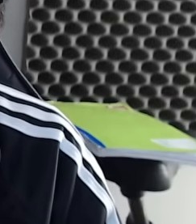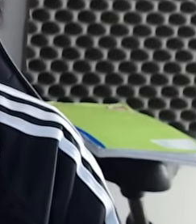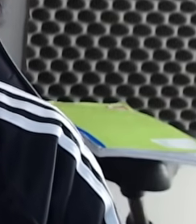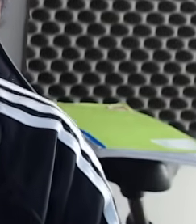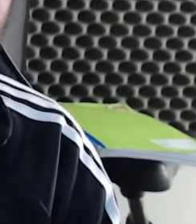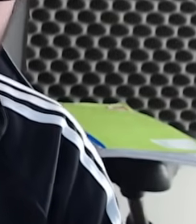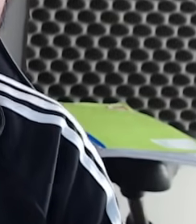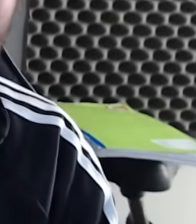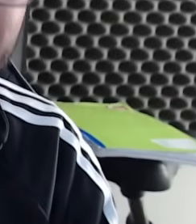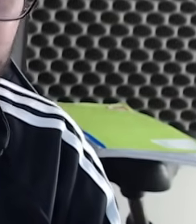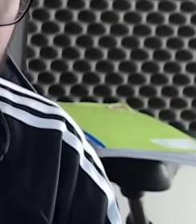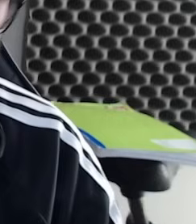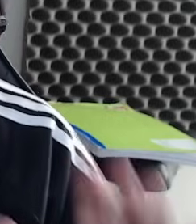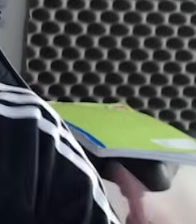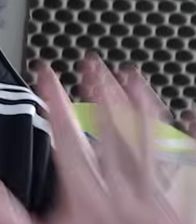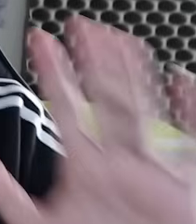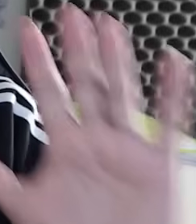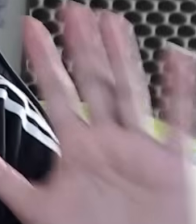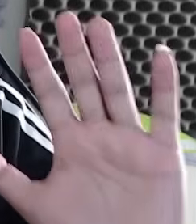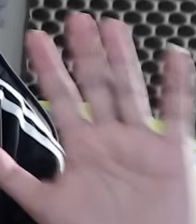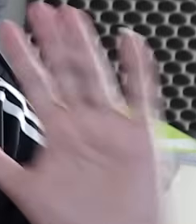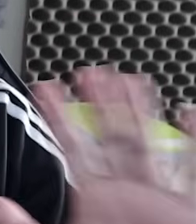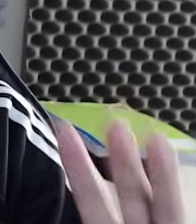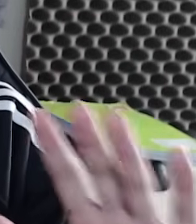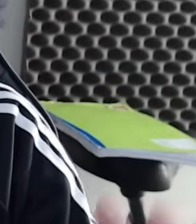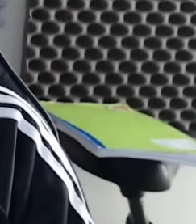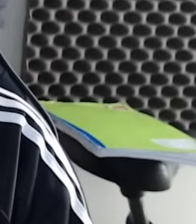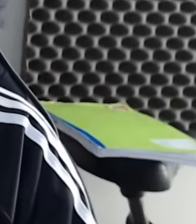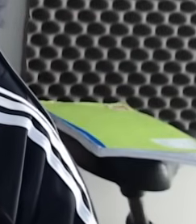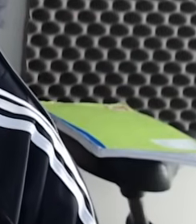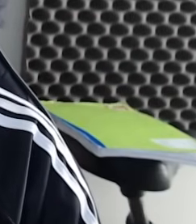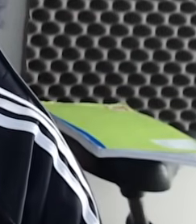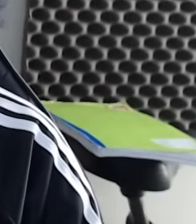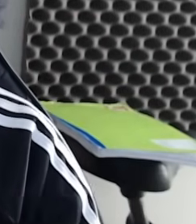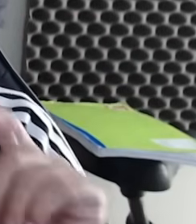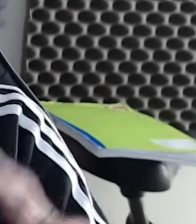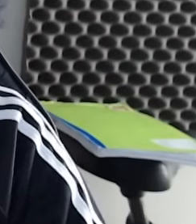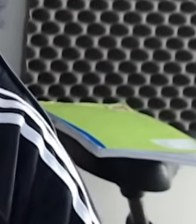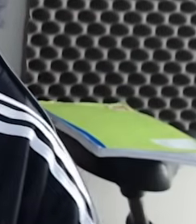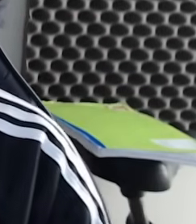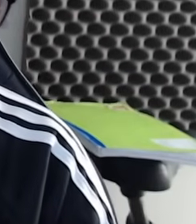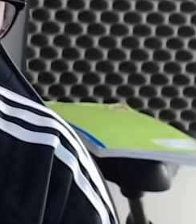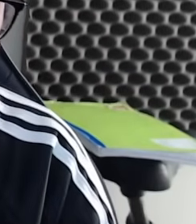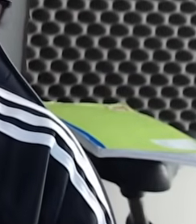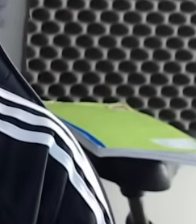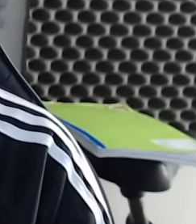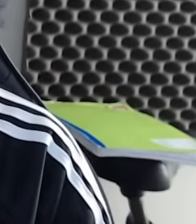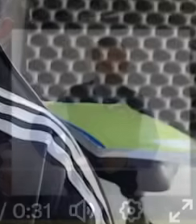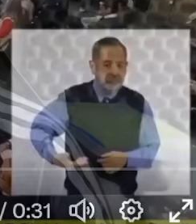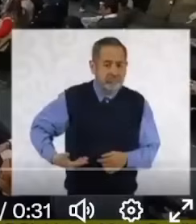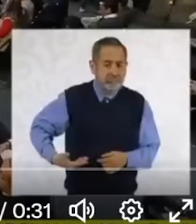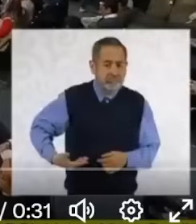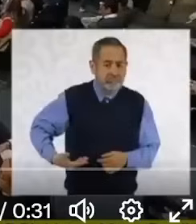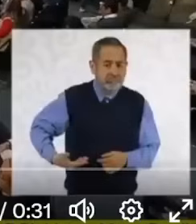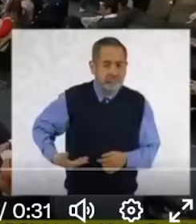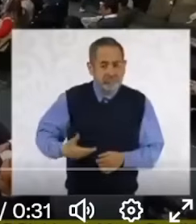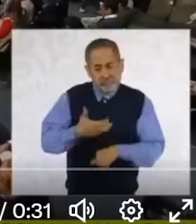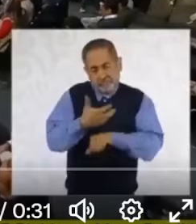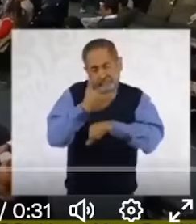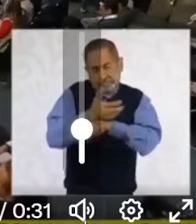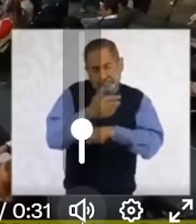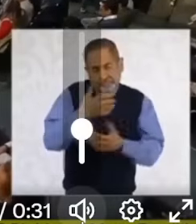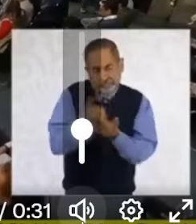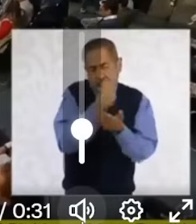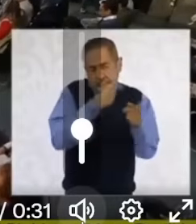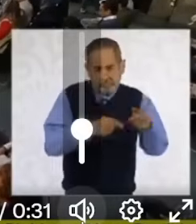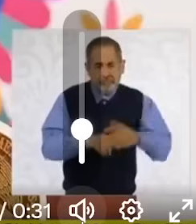como campaña yo le decía Bueno vamos a ver primero yo vamos a ver primero lo que dice la presidenta y ahorita le voy a dar un comentario al respecto vamos